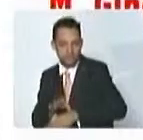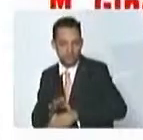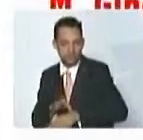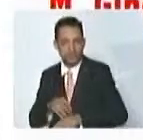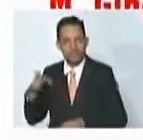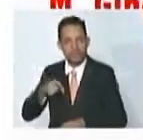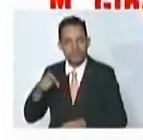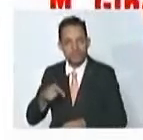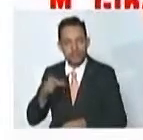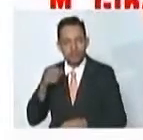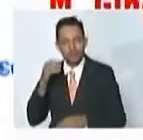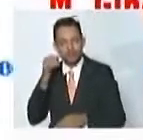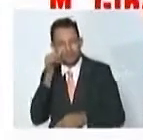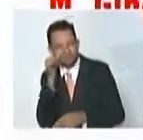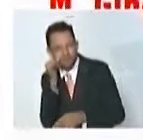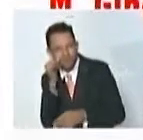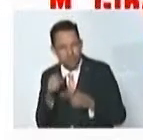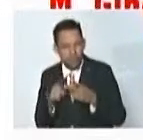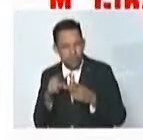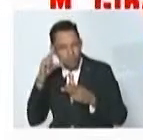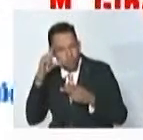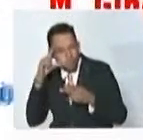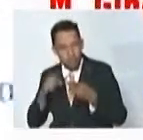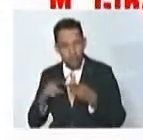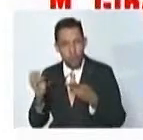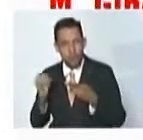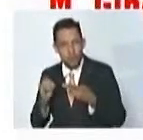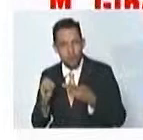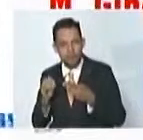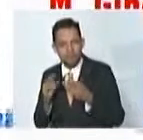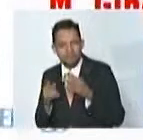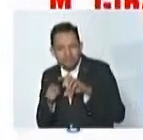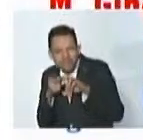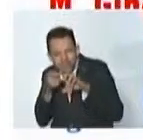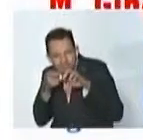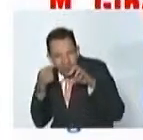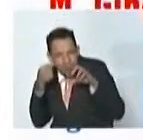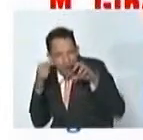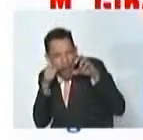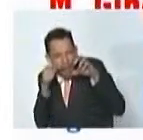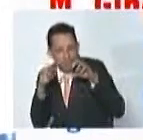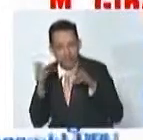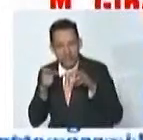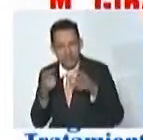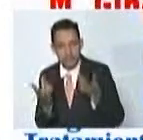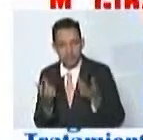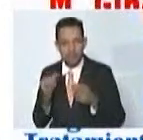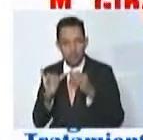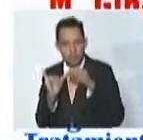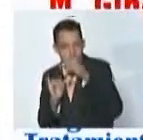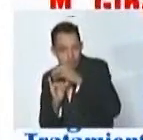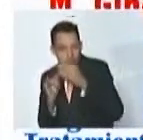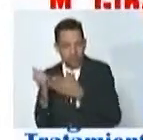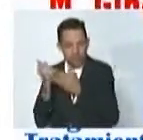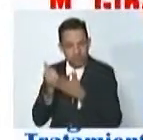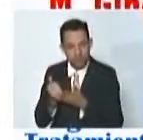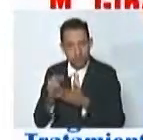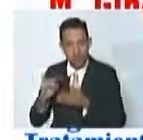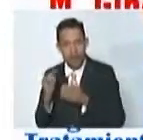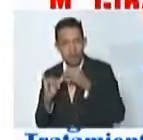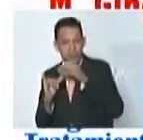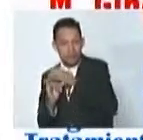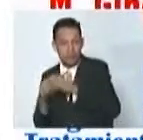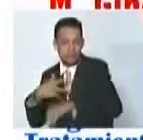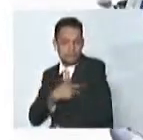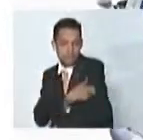Citología en base líquida, videocolposcopia, consulta ginecológica, ecografía transvaginal, tratamientos certeros para el virus del papiloma